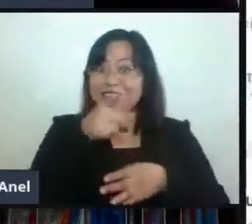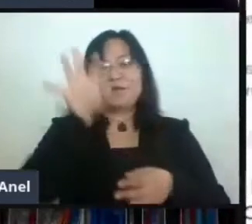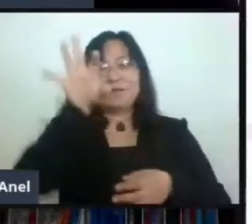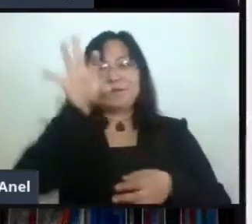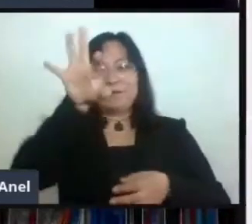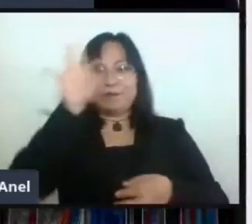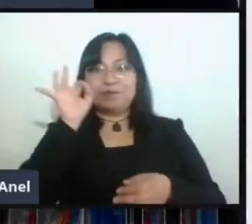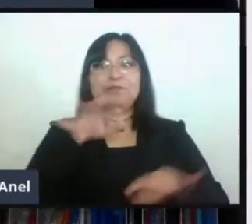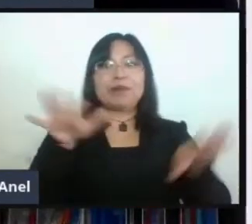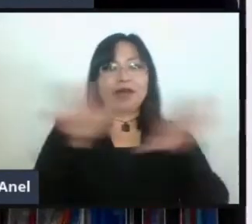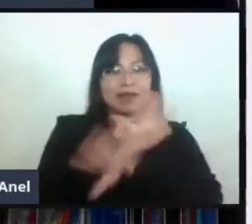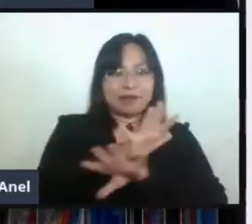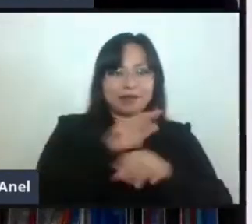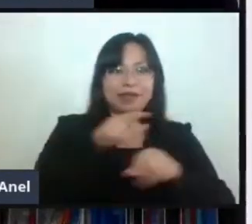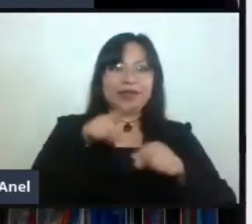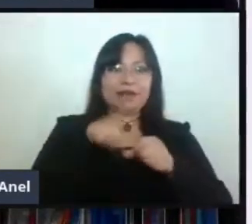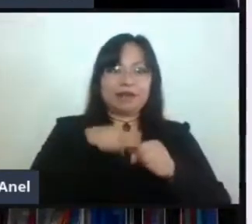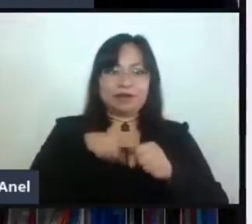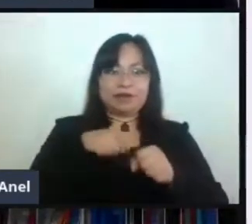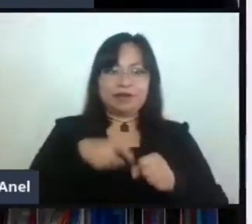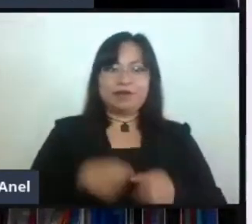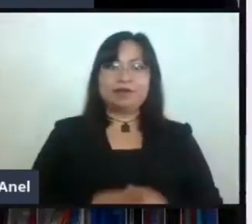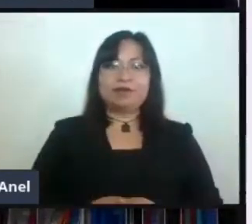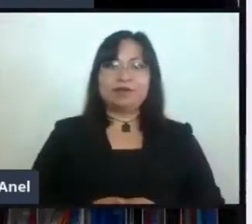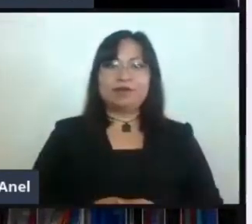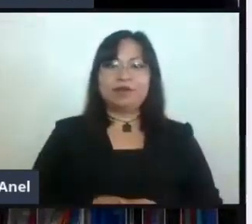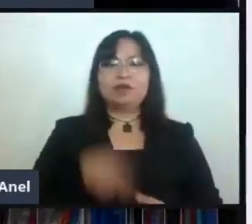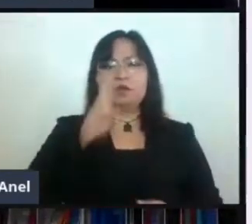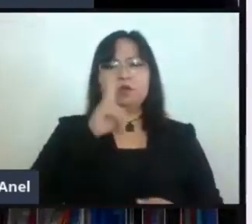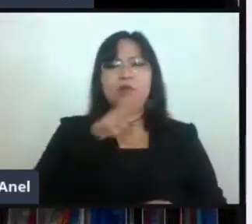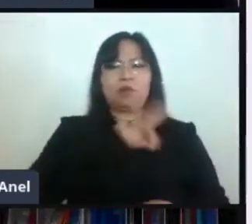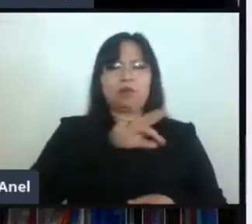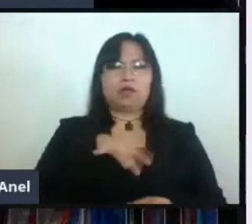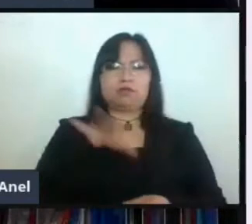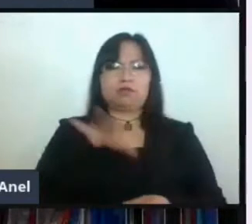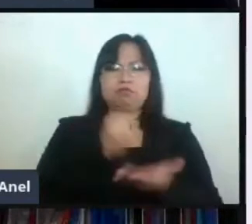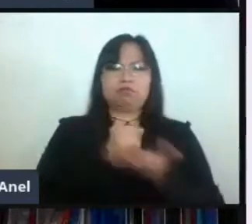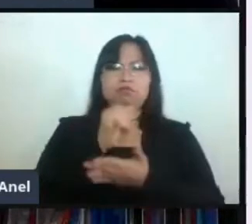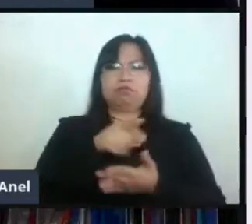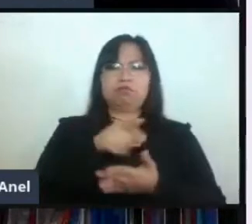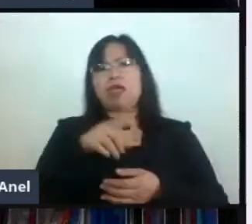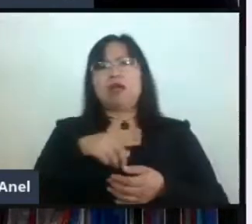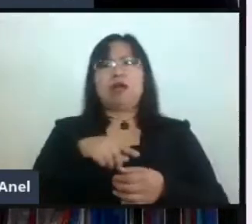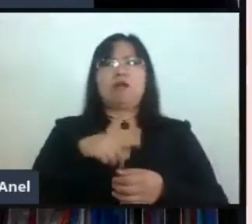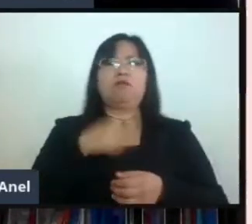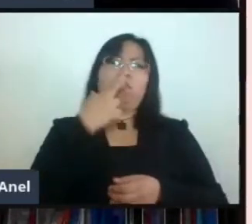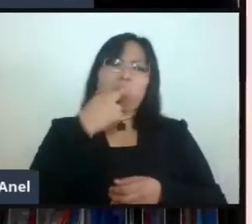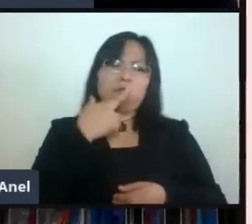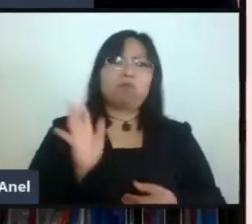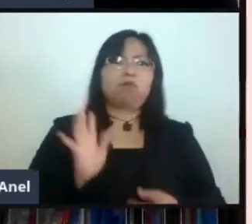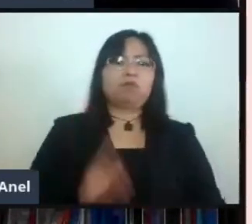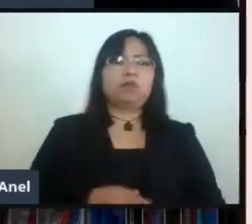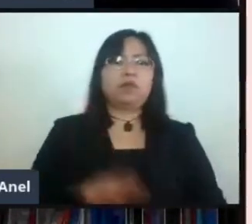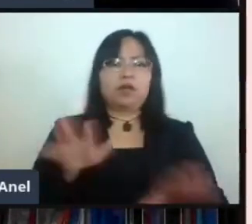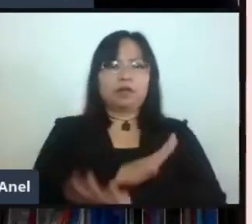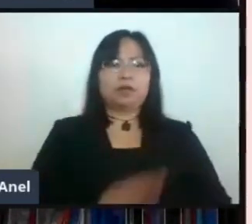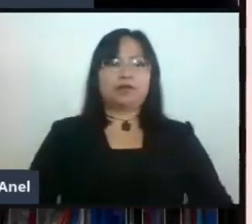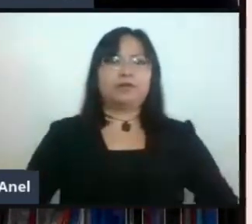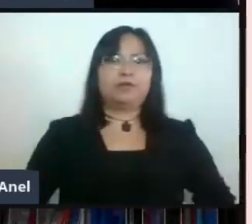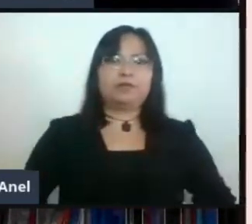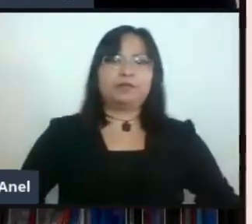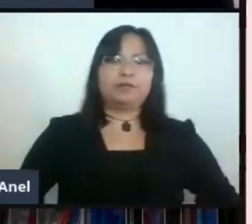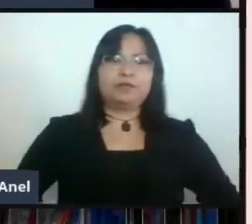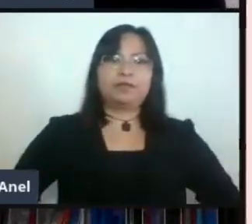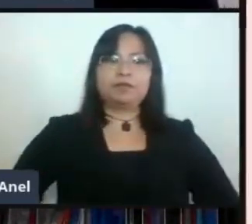Y este, fíjense, ahorita está de color morado, yo le puedo poner, no sé, rojo, ¿no? Y se me cambia de